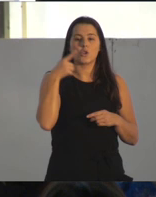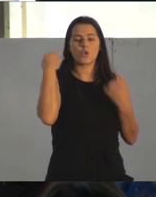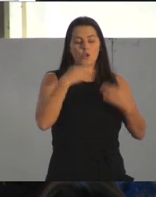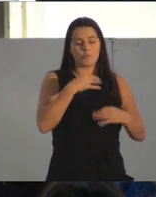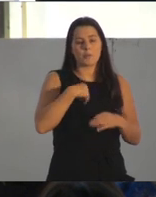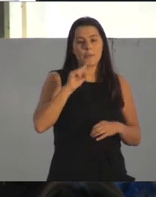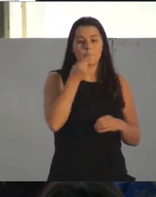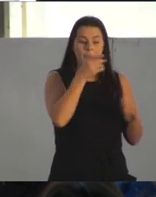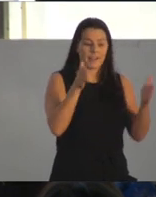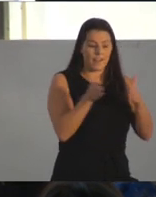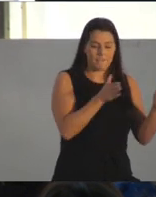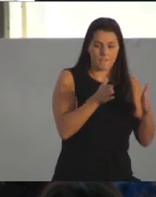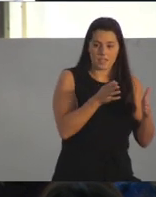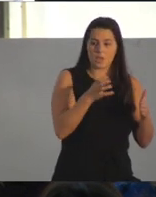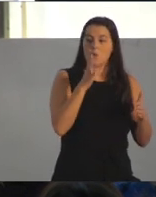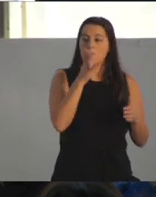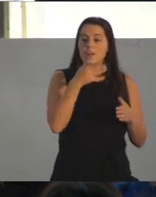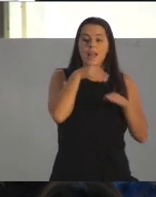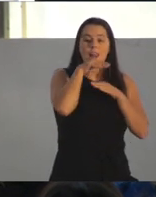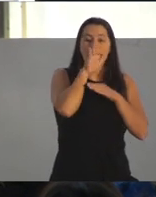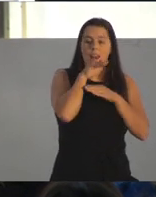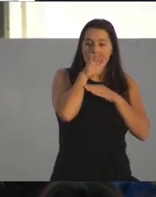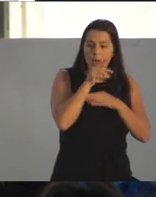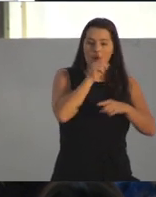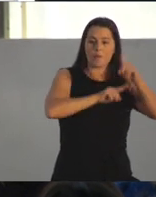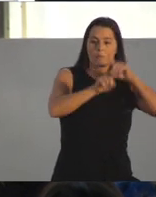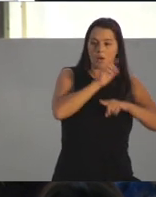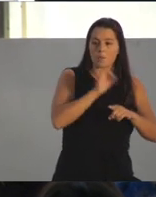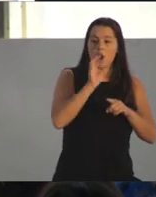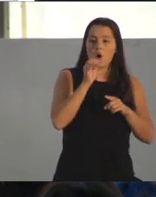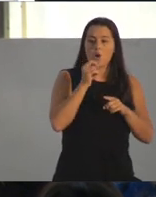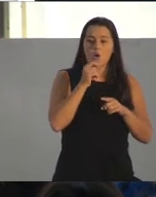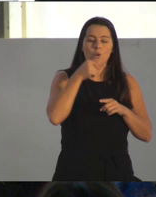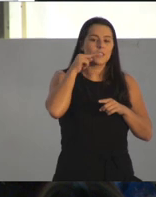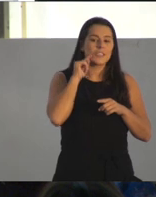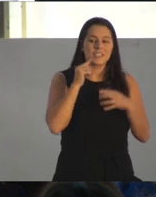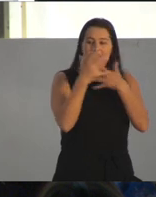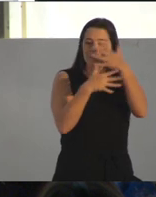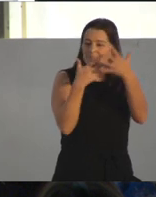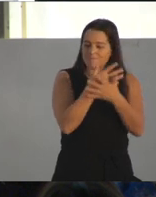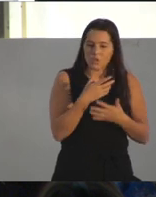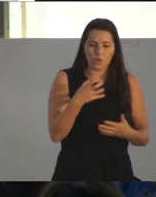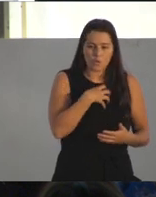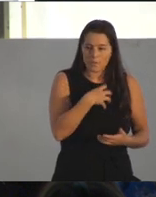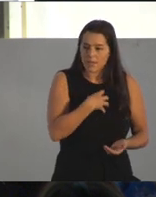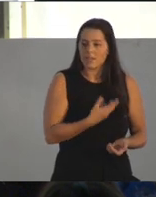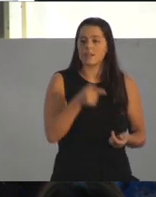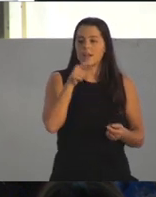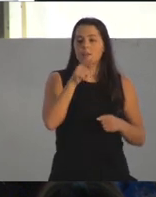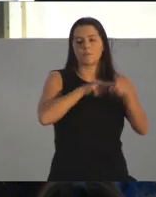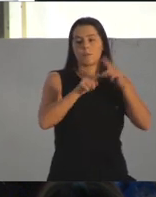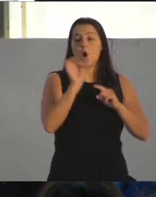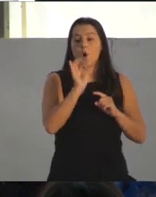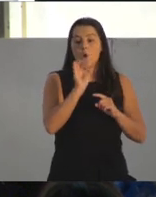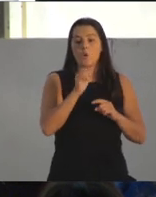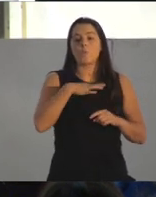no movemos bien la lengua y mezclamos los alimentos, cuando no ensalivamos y se nos va a salar saliva, o pueden ser en la siguiente